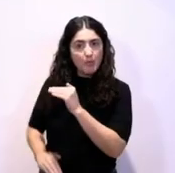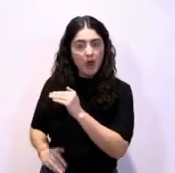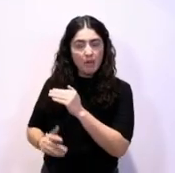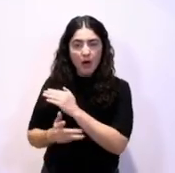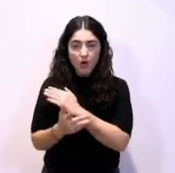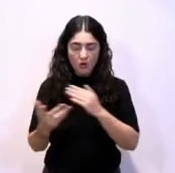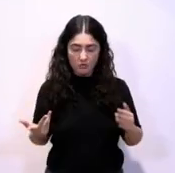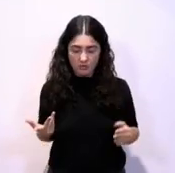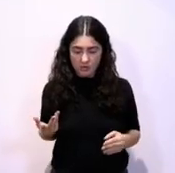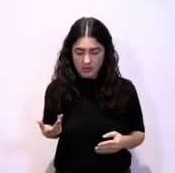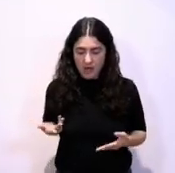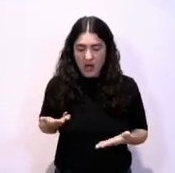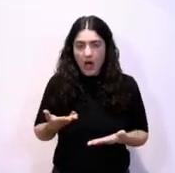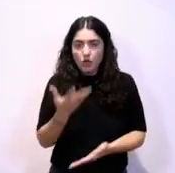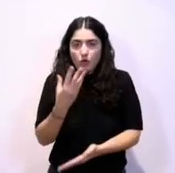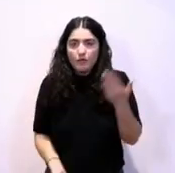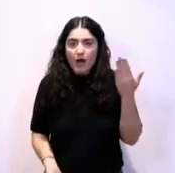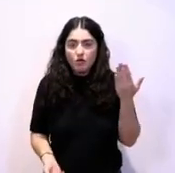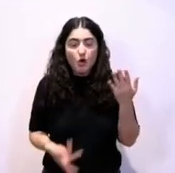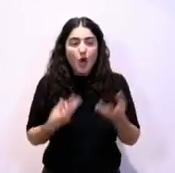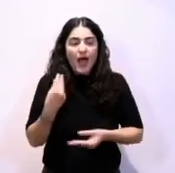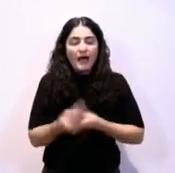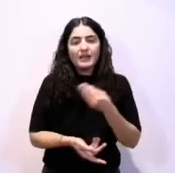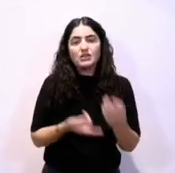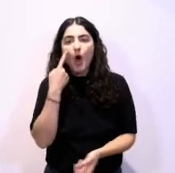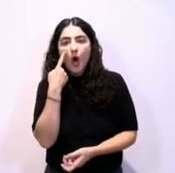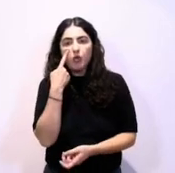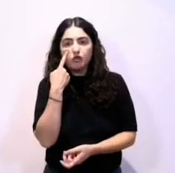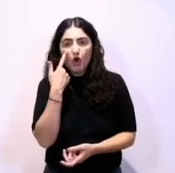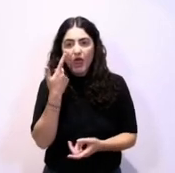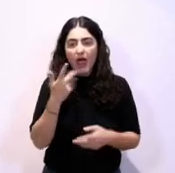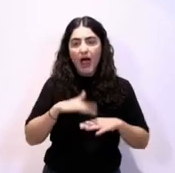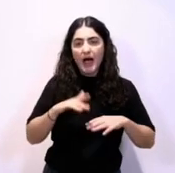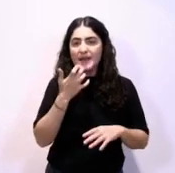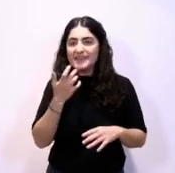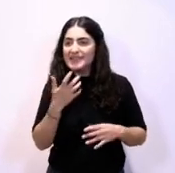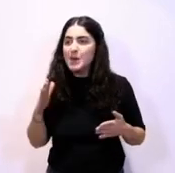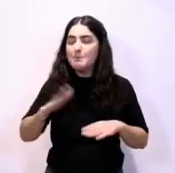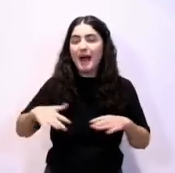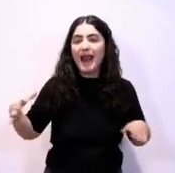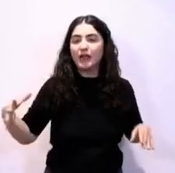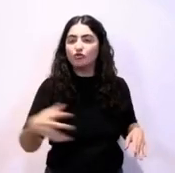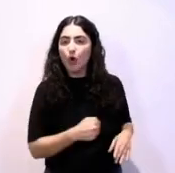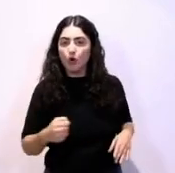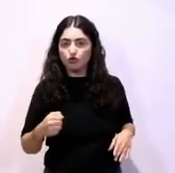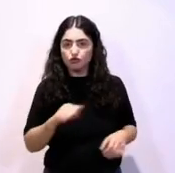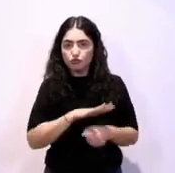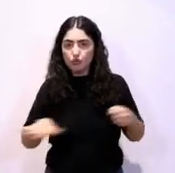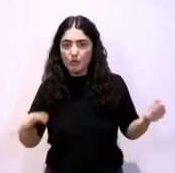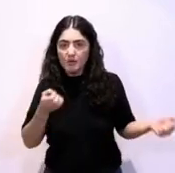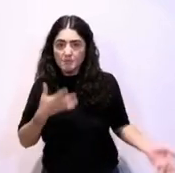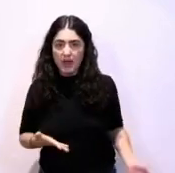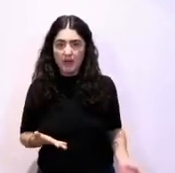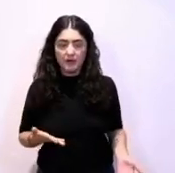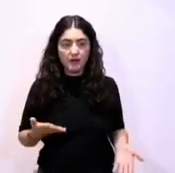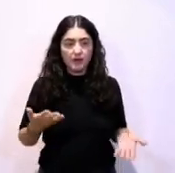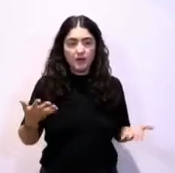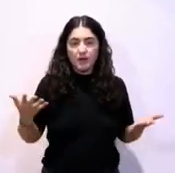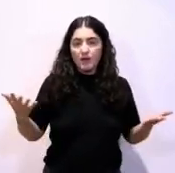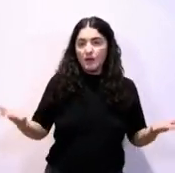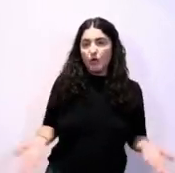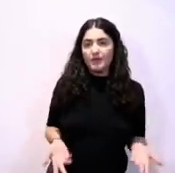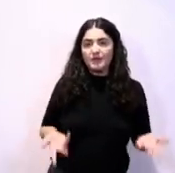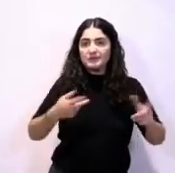ustedes una auditoría a ver cómo consiguen que lleguen a todos? ¿O es que llegar a todos es esto de se lo doy a la empresa y yo en mi estadística